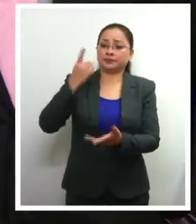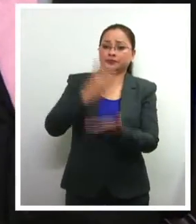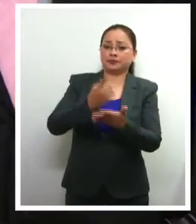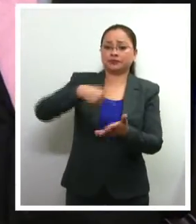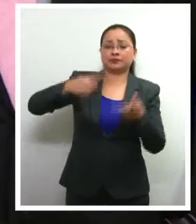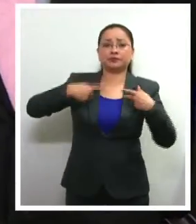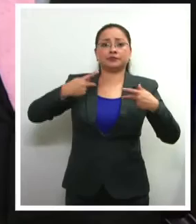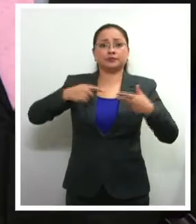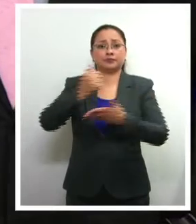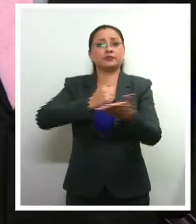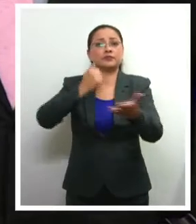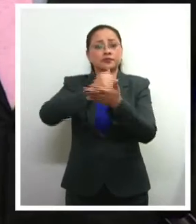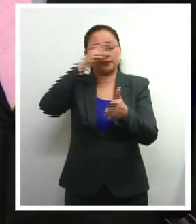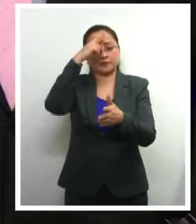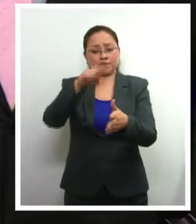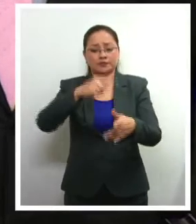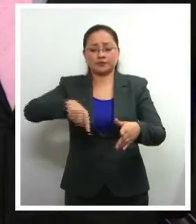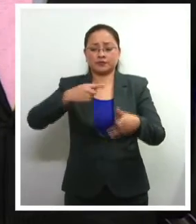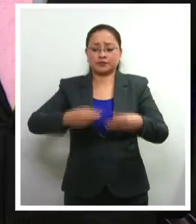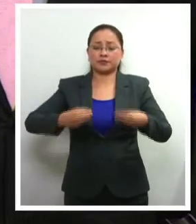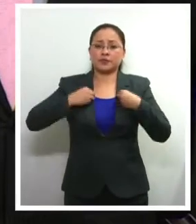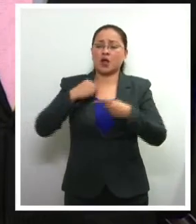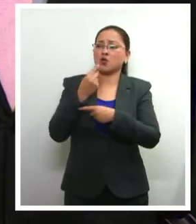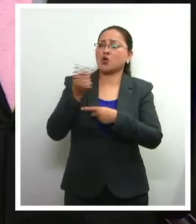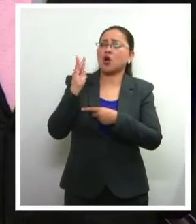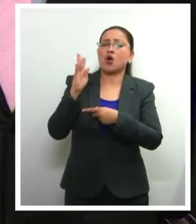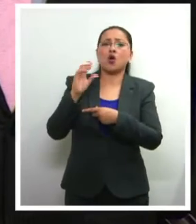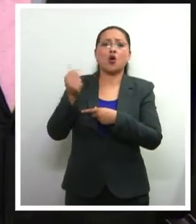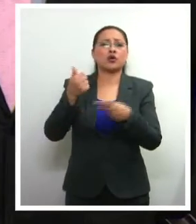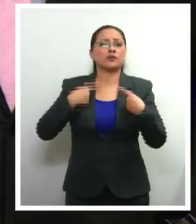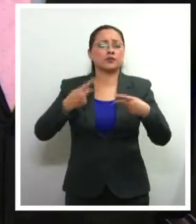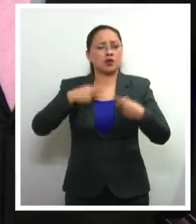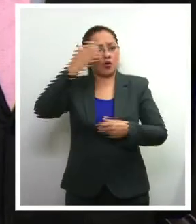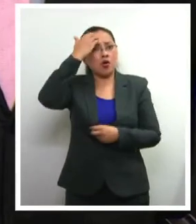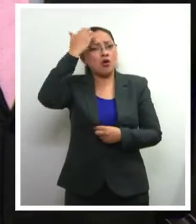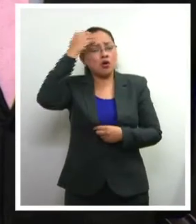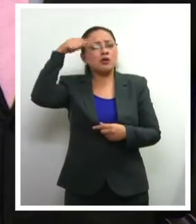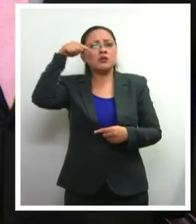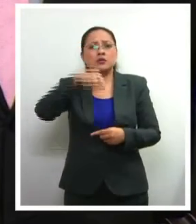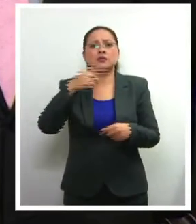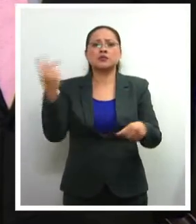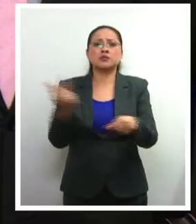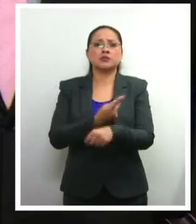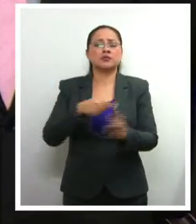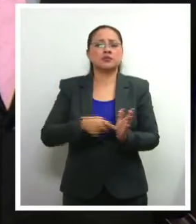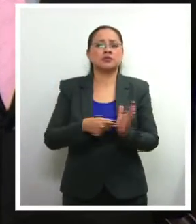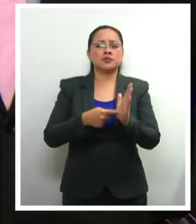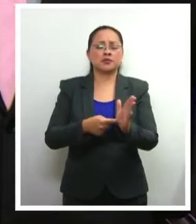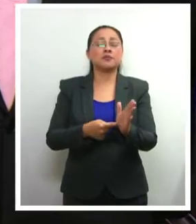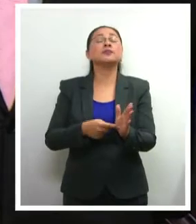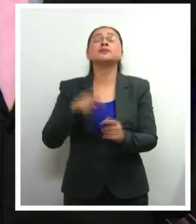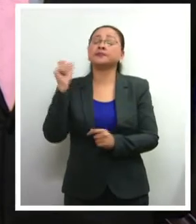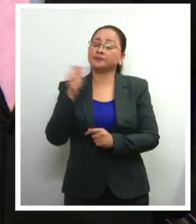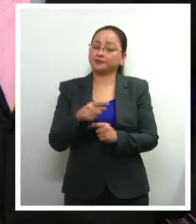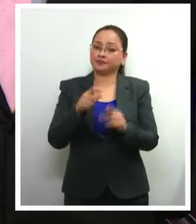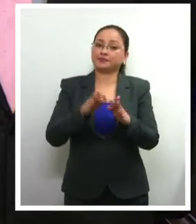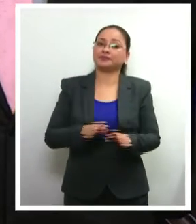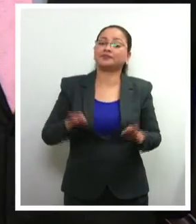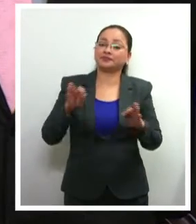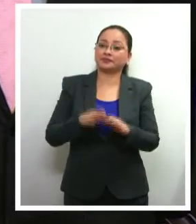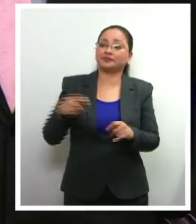de la Ciudad de México y cualquier otra persona tenga conocimiento de la situación ambiental, sino que